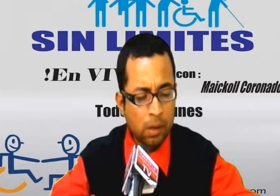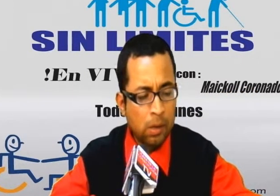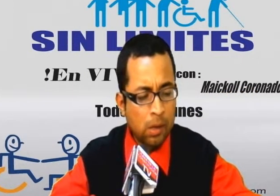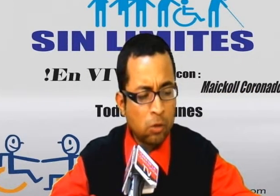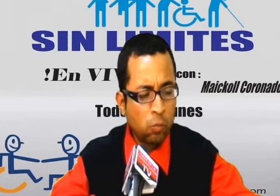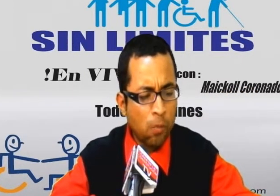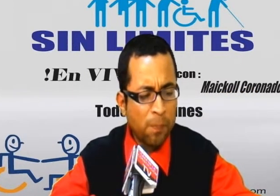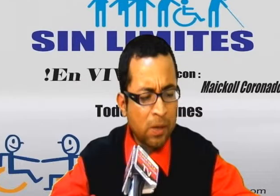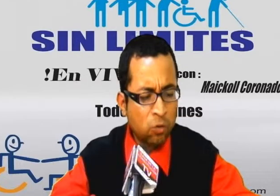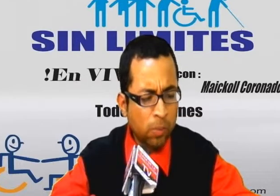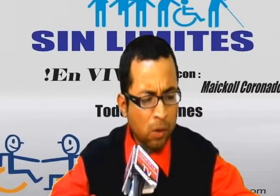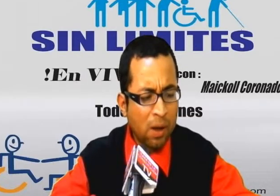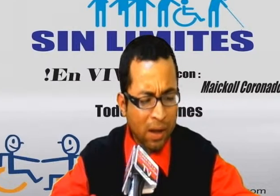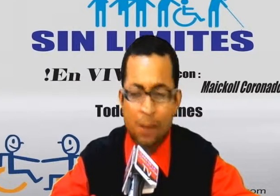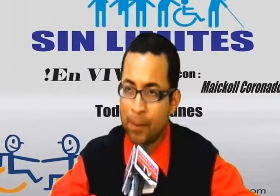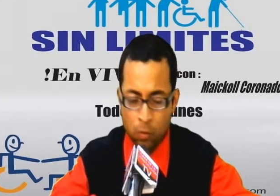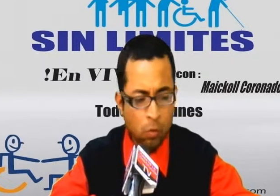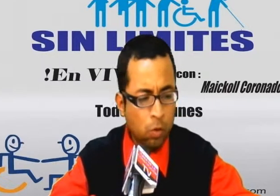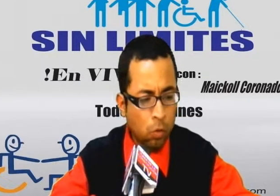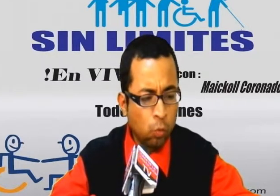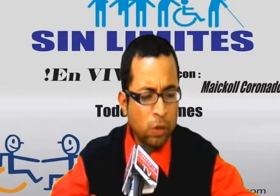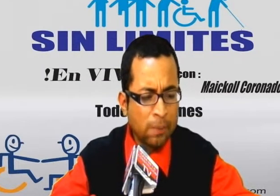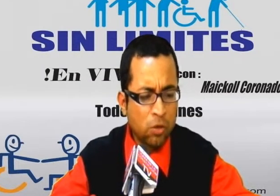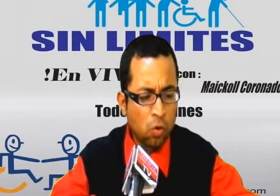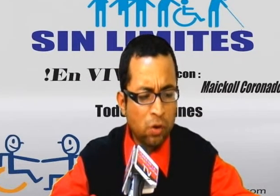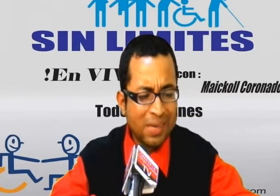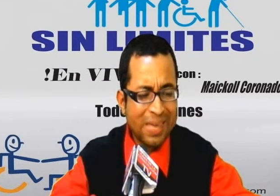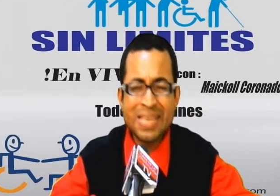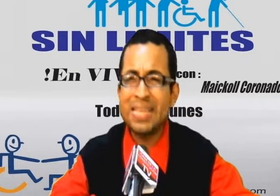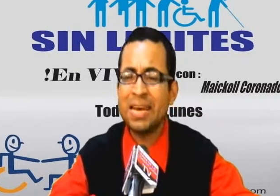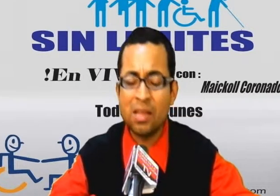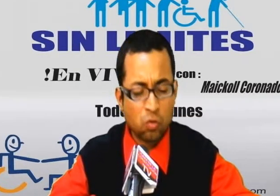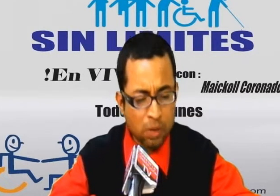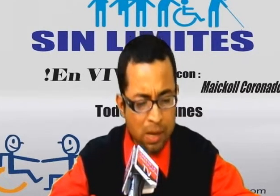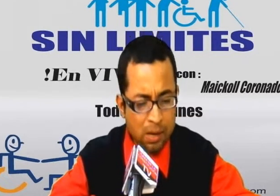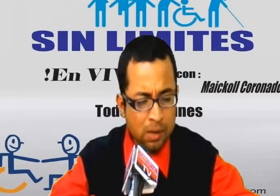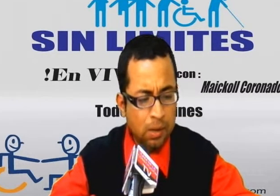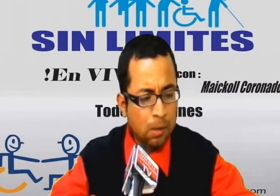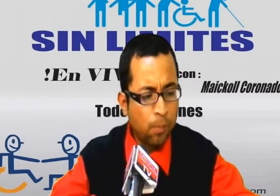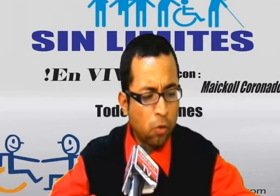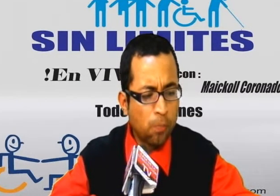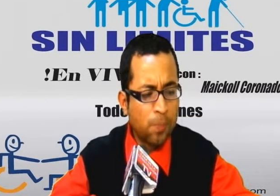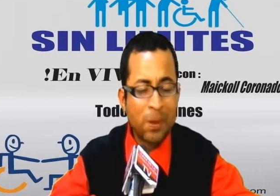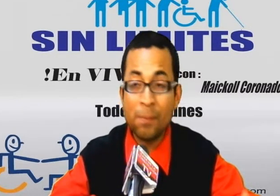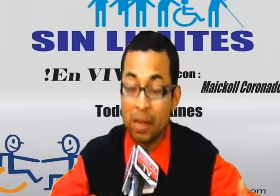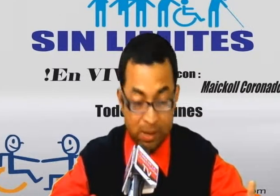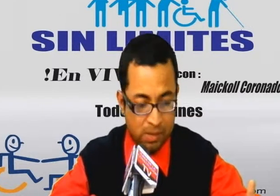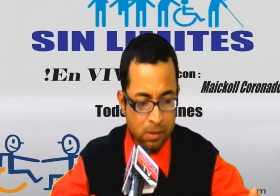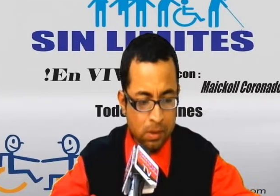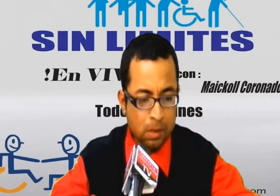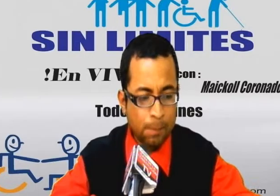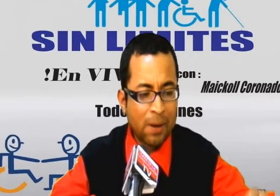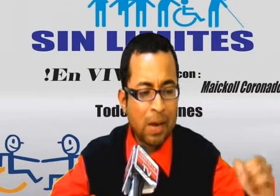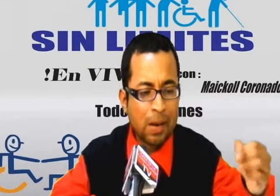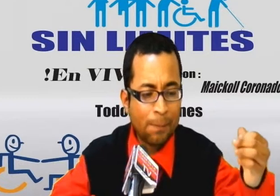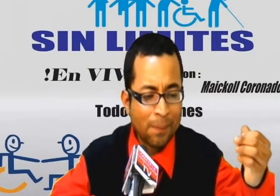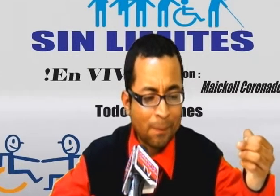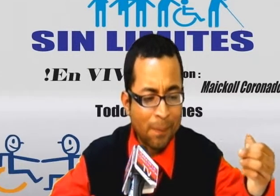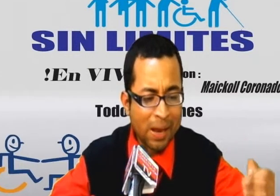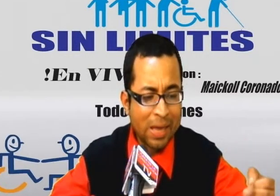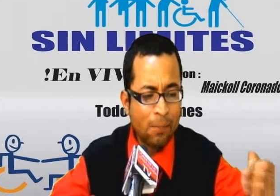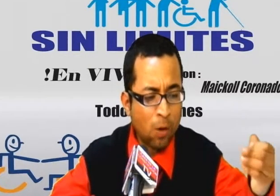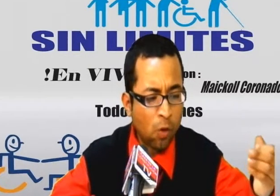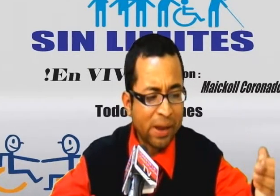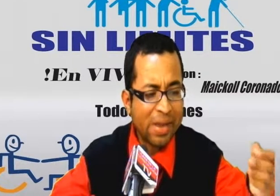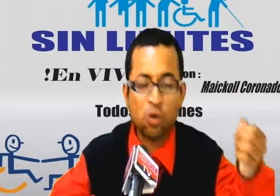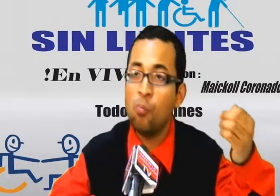octubre, estuvieron acá en el Perú una misión internacional por primera vez